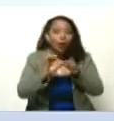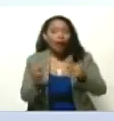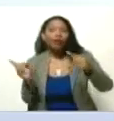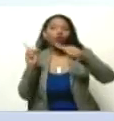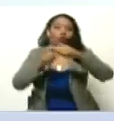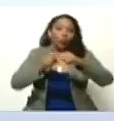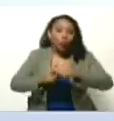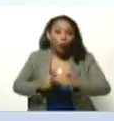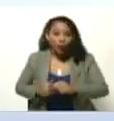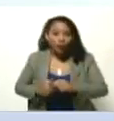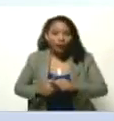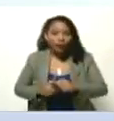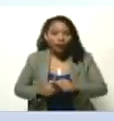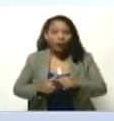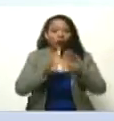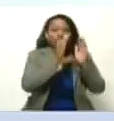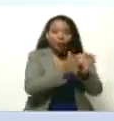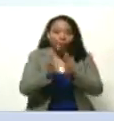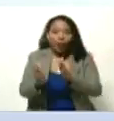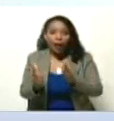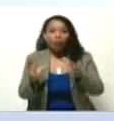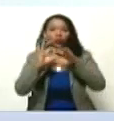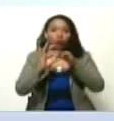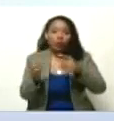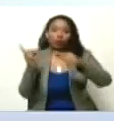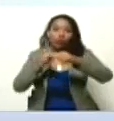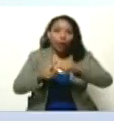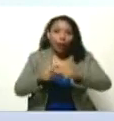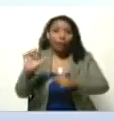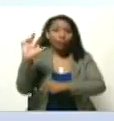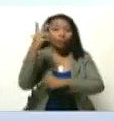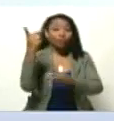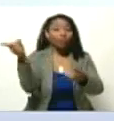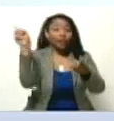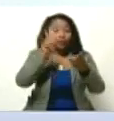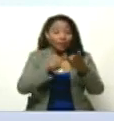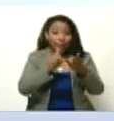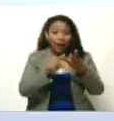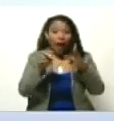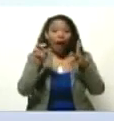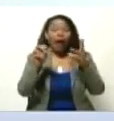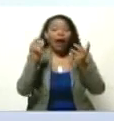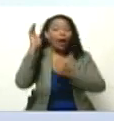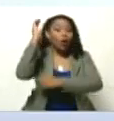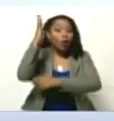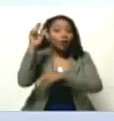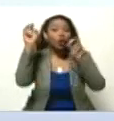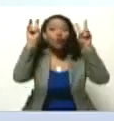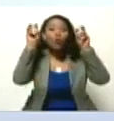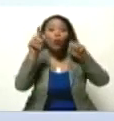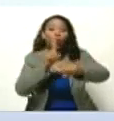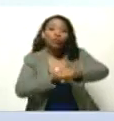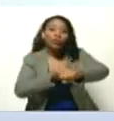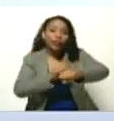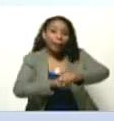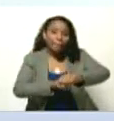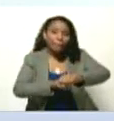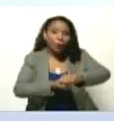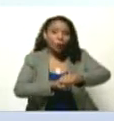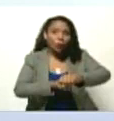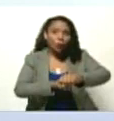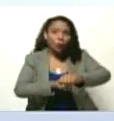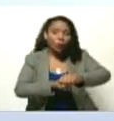unir, sumar. Y la tercera es el Congreso, la nueva época de, bueno,